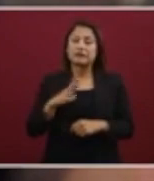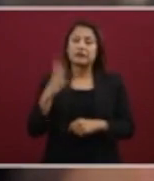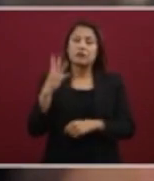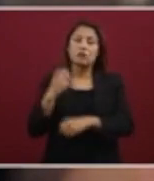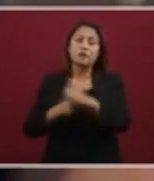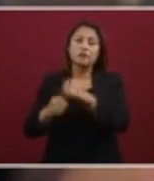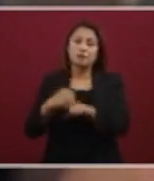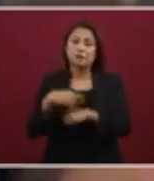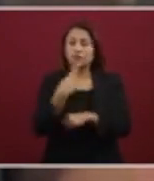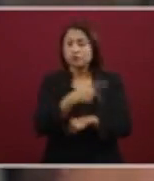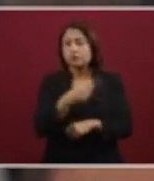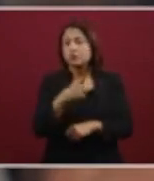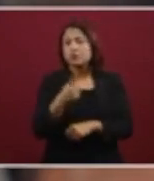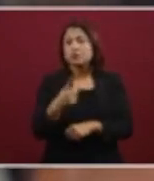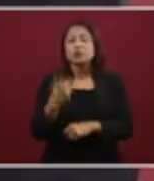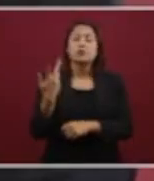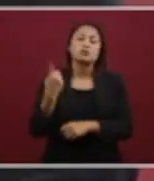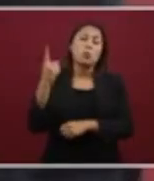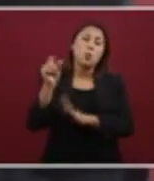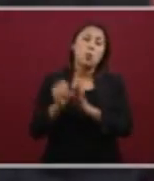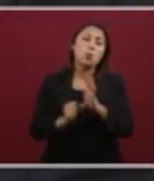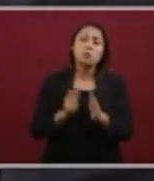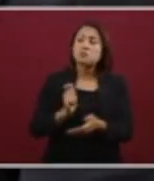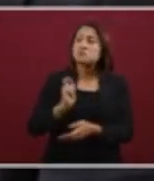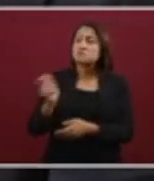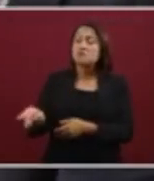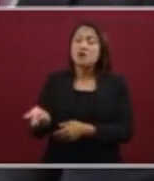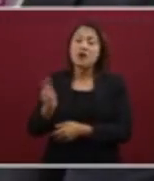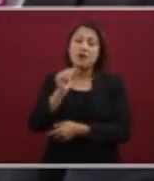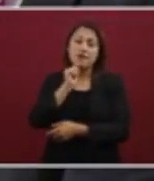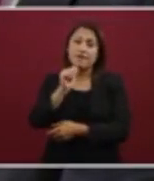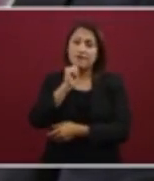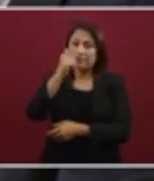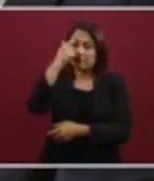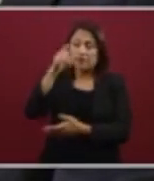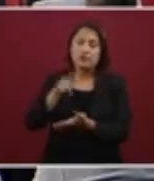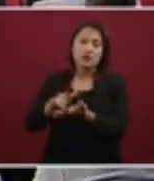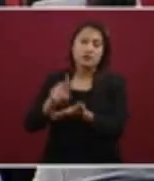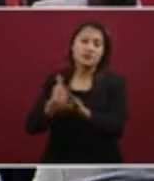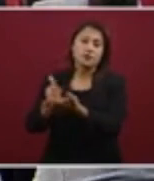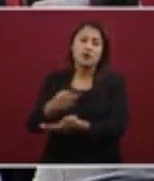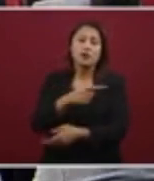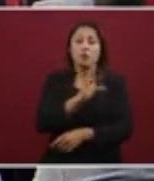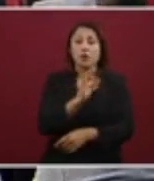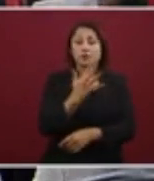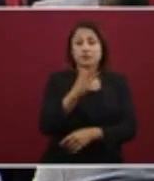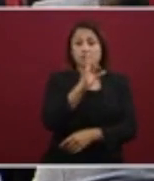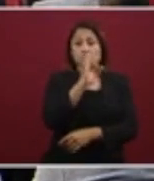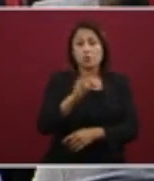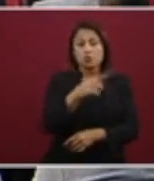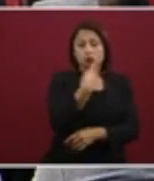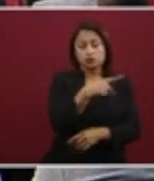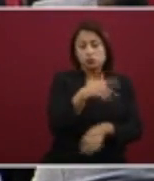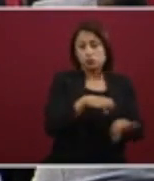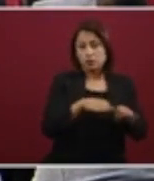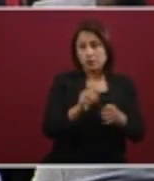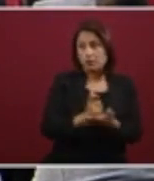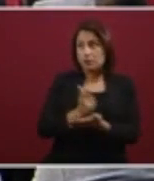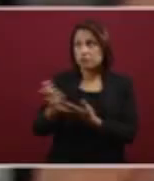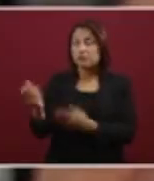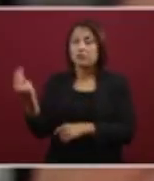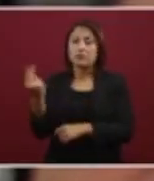una pensión que corresponde al 45% de su sueldo. Con todo lo expuesto, aún así un juez le otorgó al